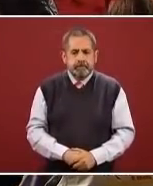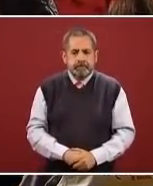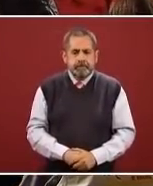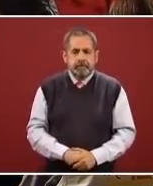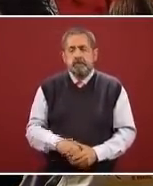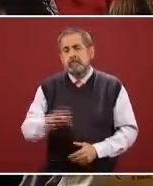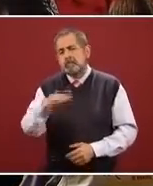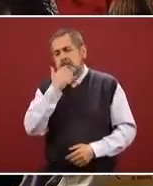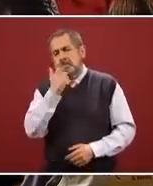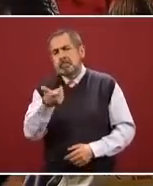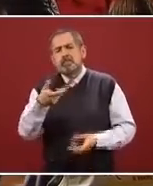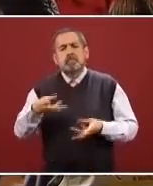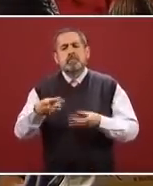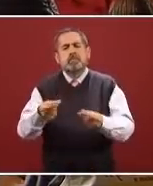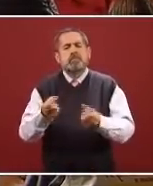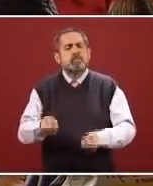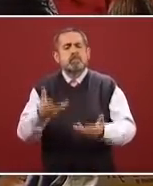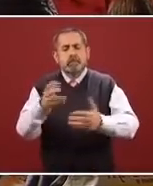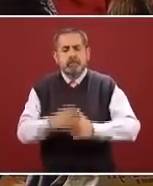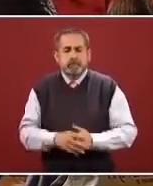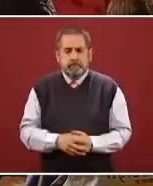¿El costo? El costo,